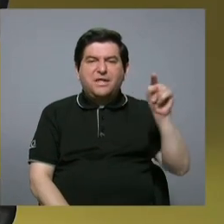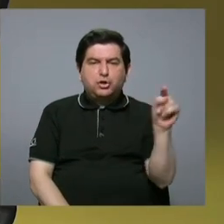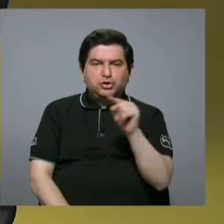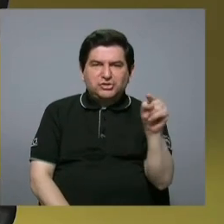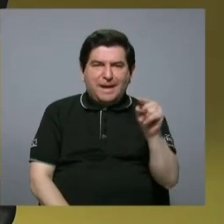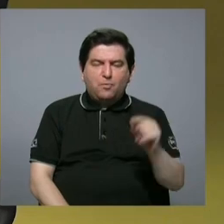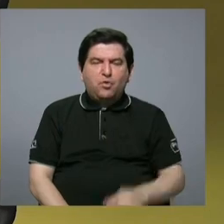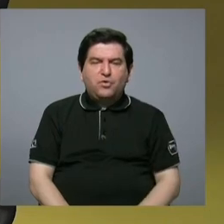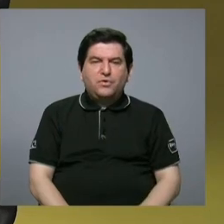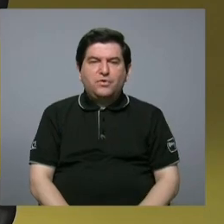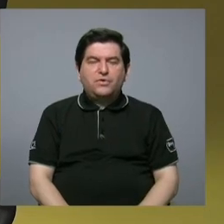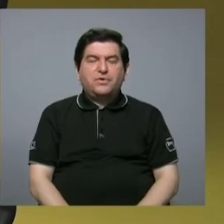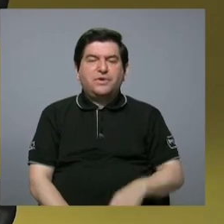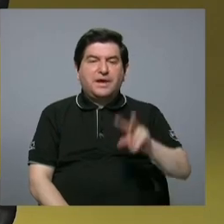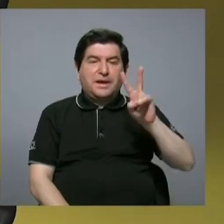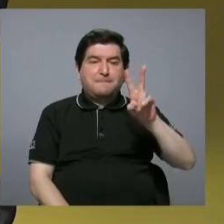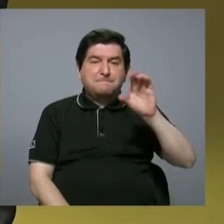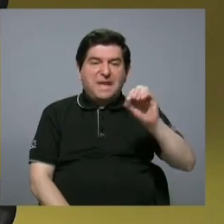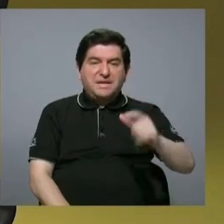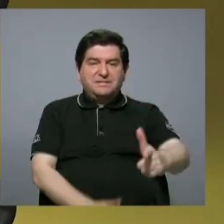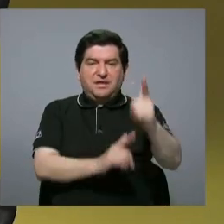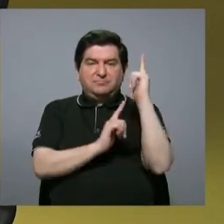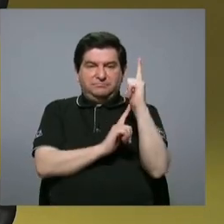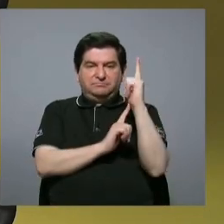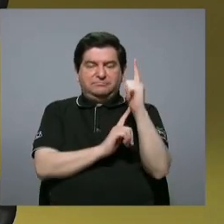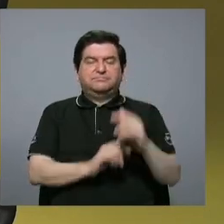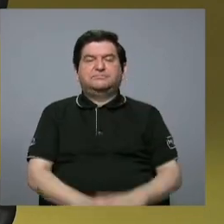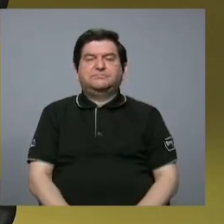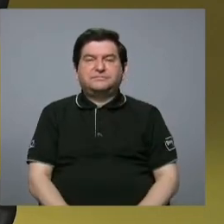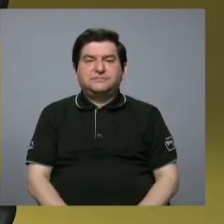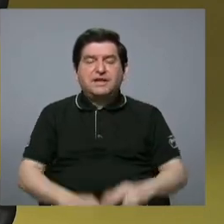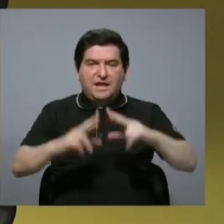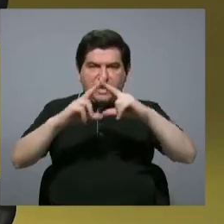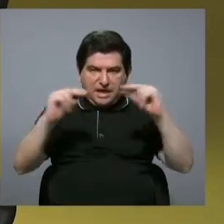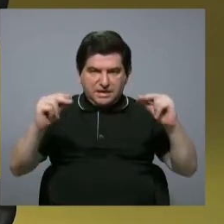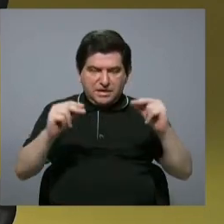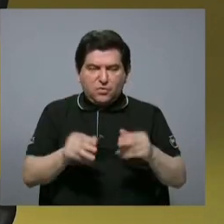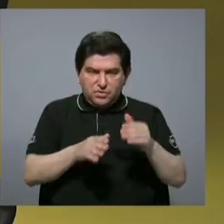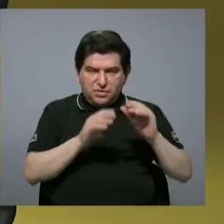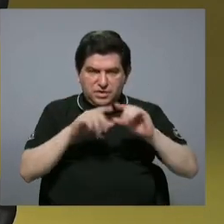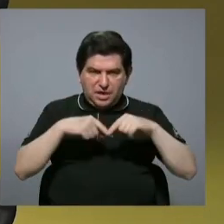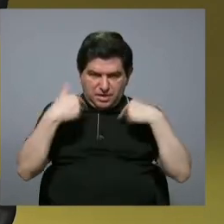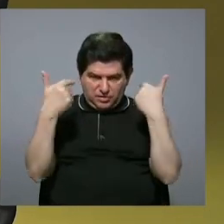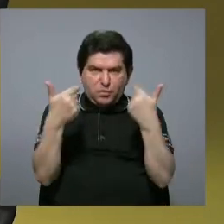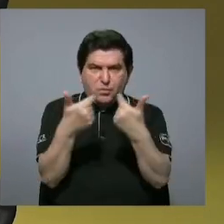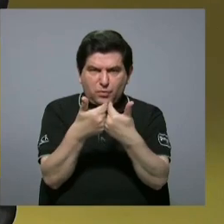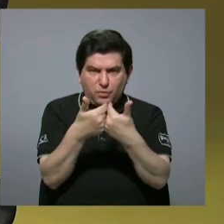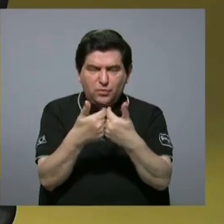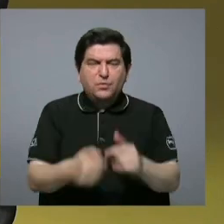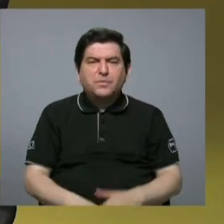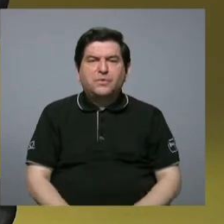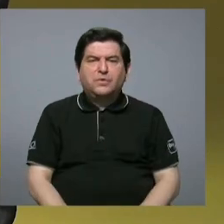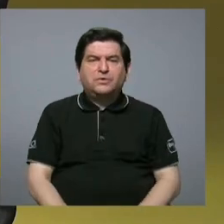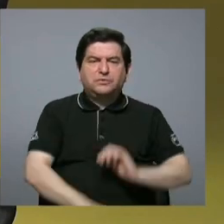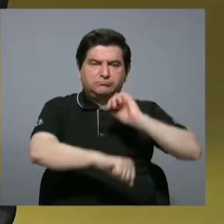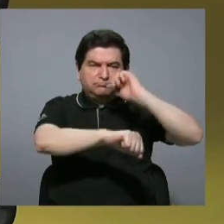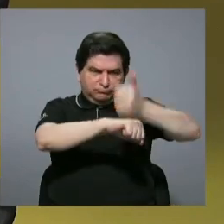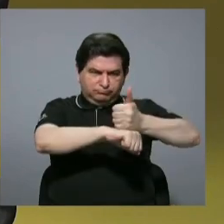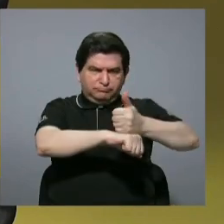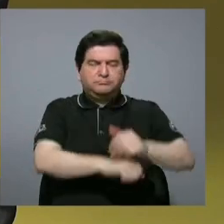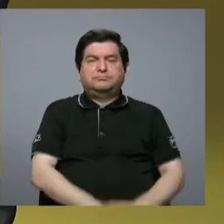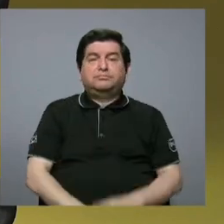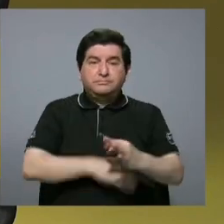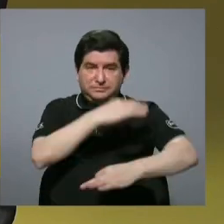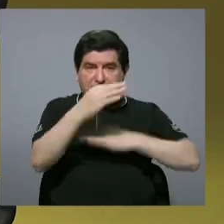con 20 fusiles. Y en Nicoya se arma entonces un grupo